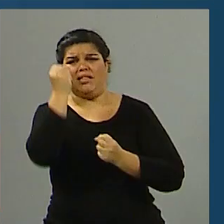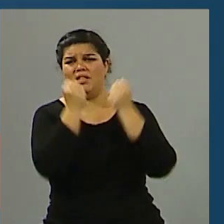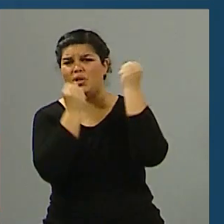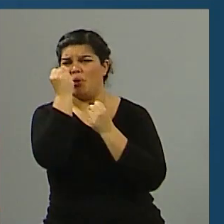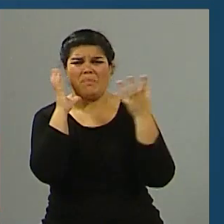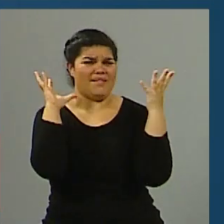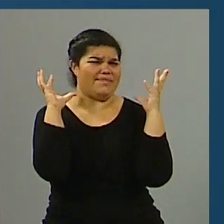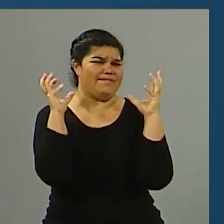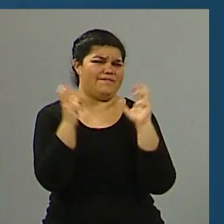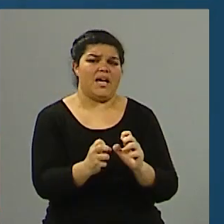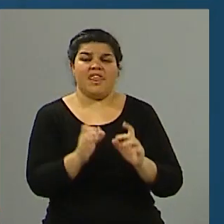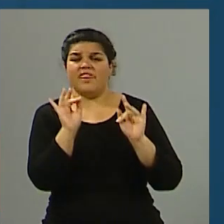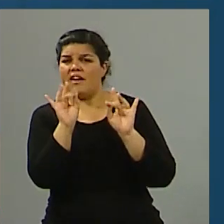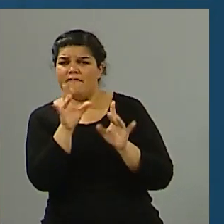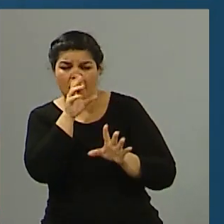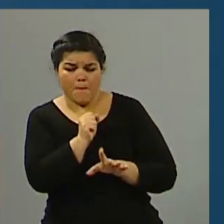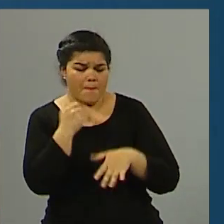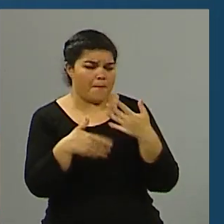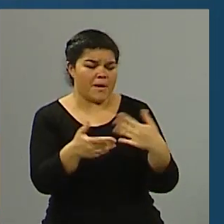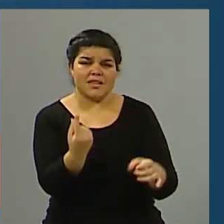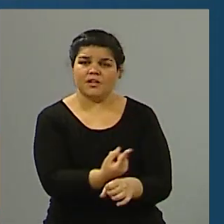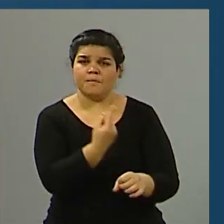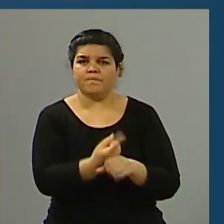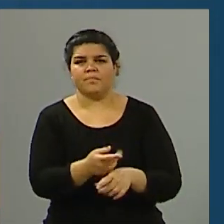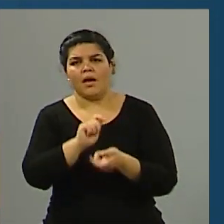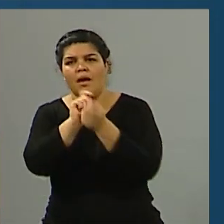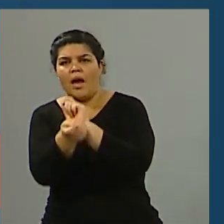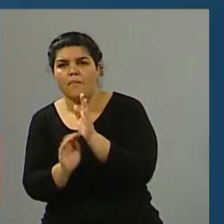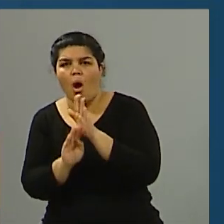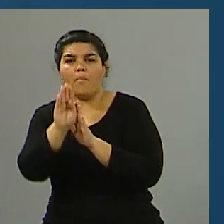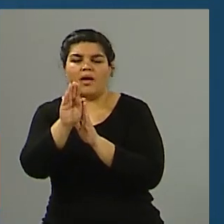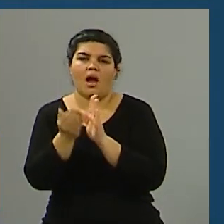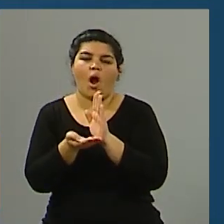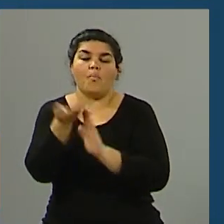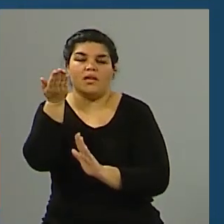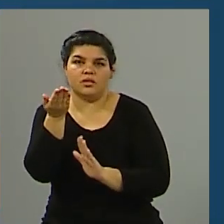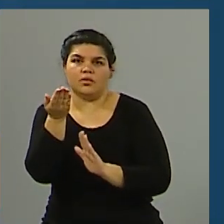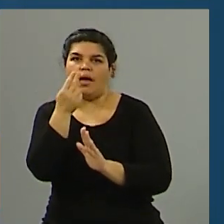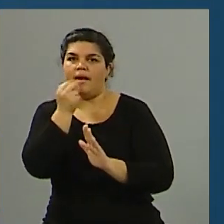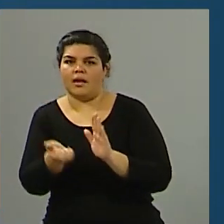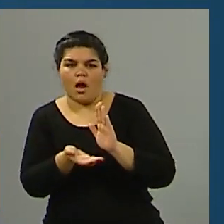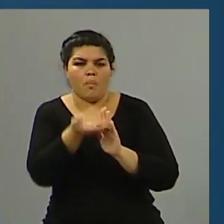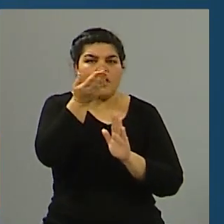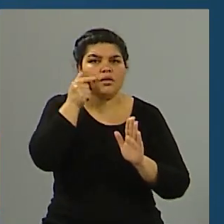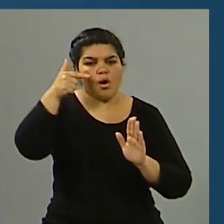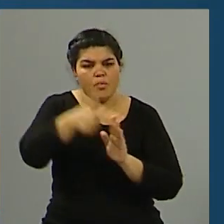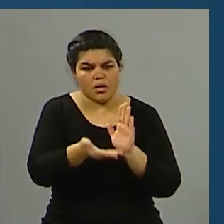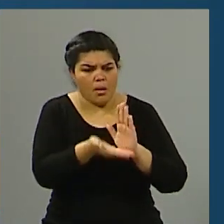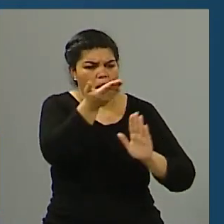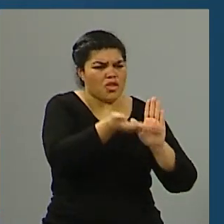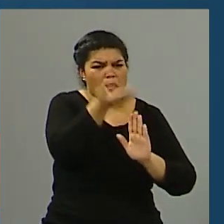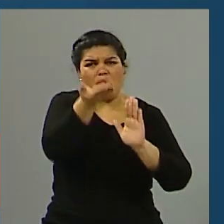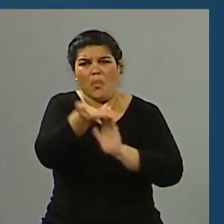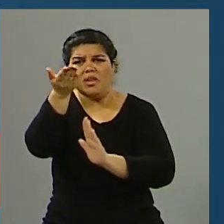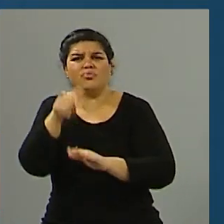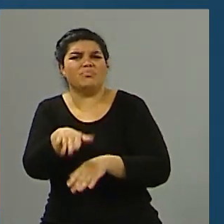cambios en el combustible, cambio en la energía eléctrica, o sea, todos son nuevos precios, todo es aumento y